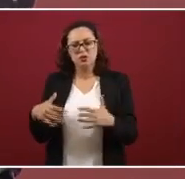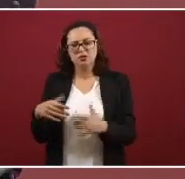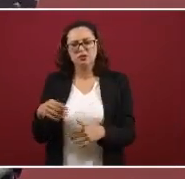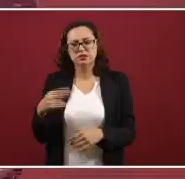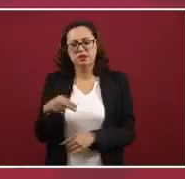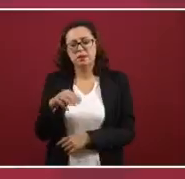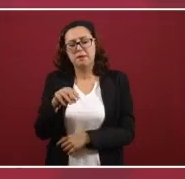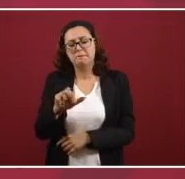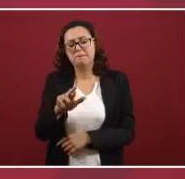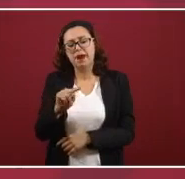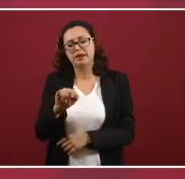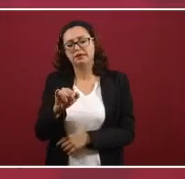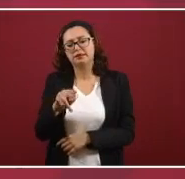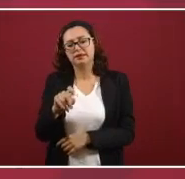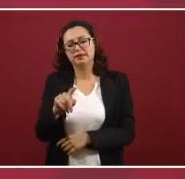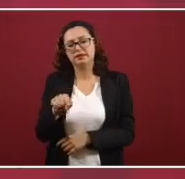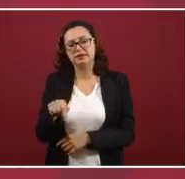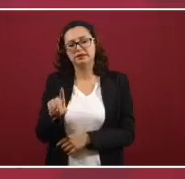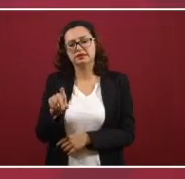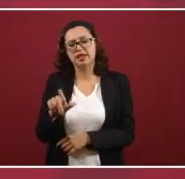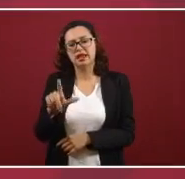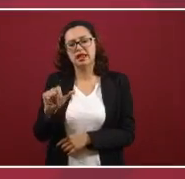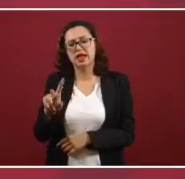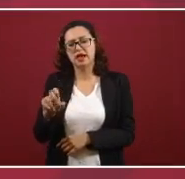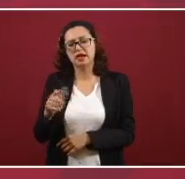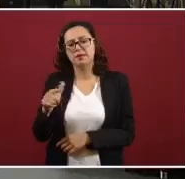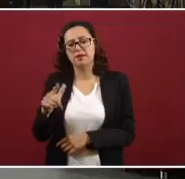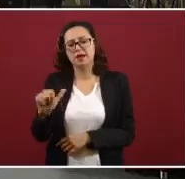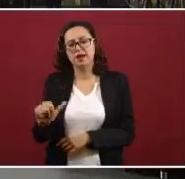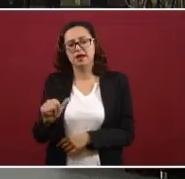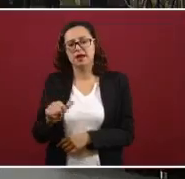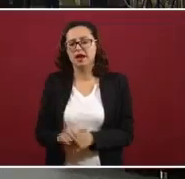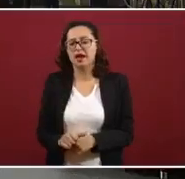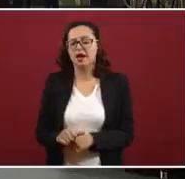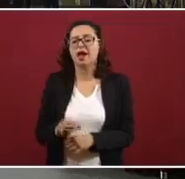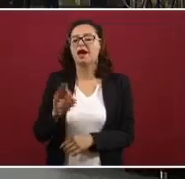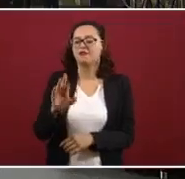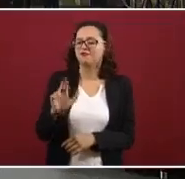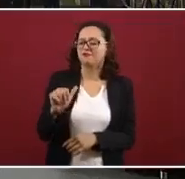Martínez de la Vega. ¿Cómo se llamaba? Francisco.